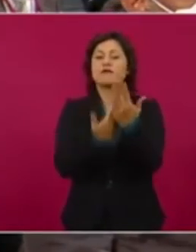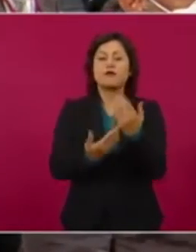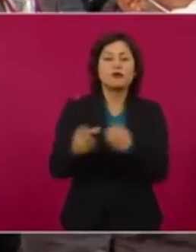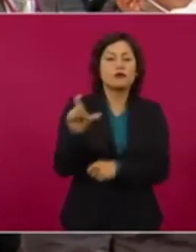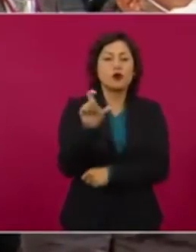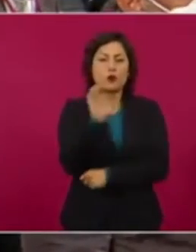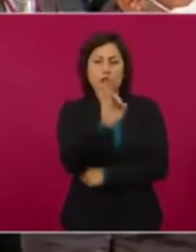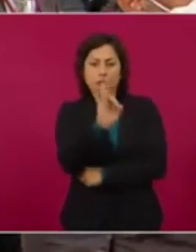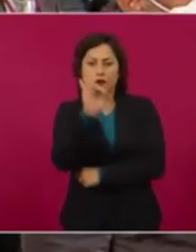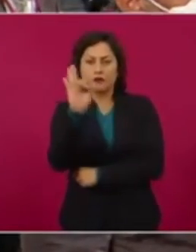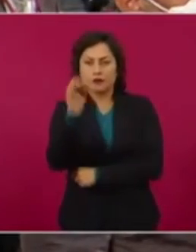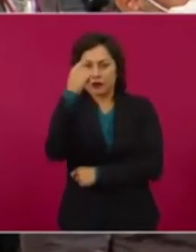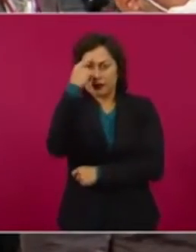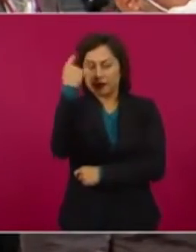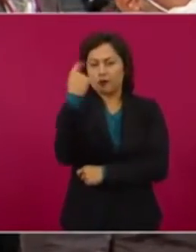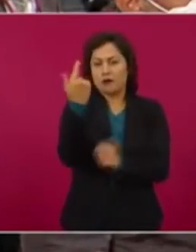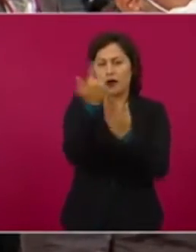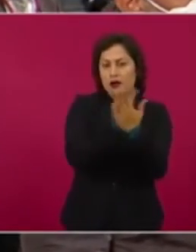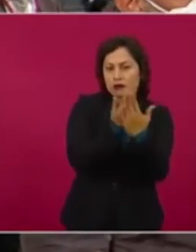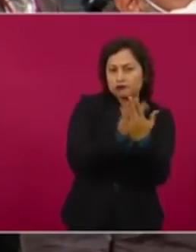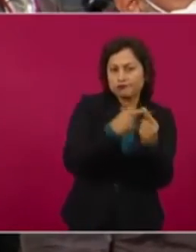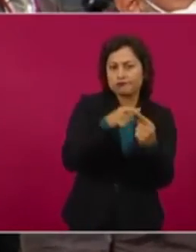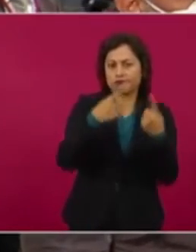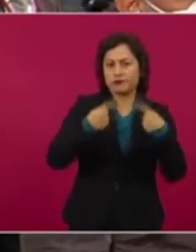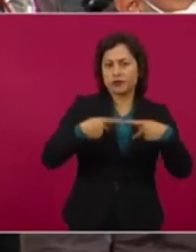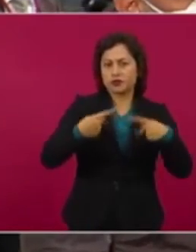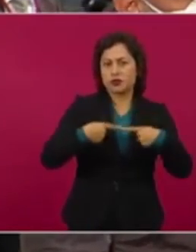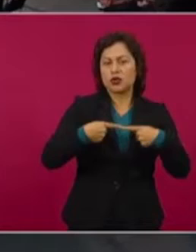DIF, desaparecidos.